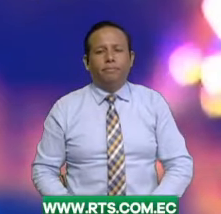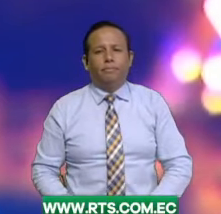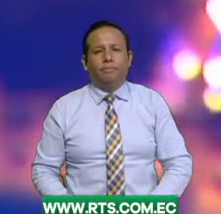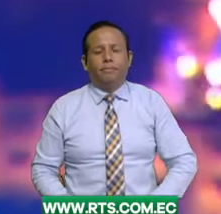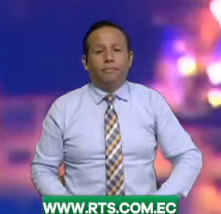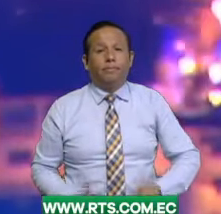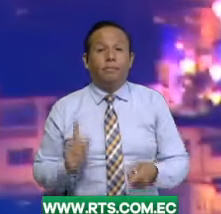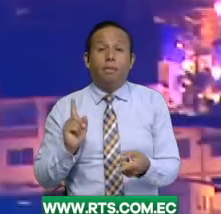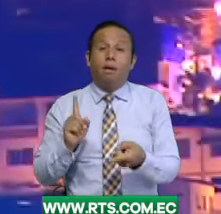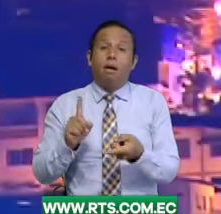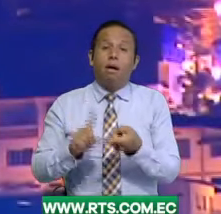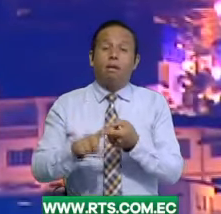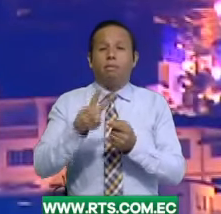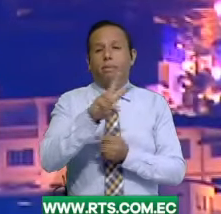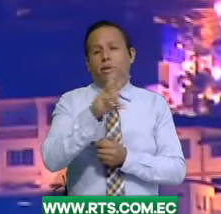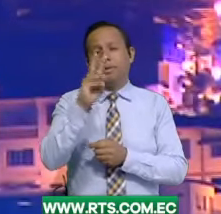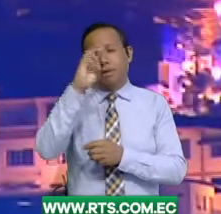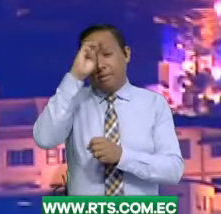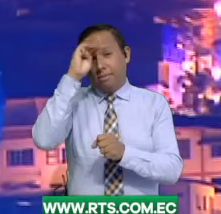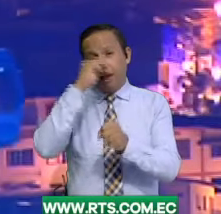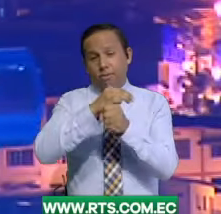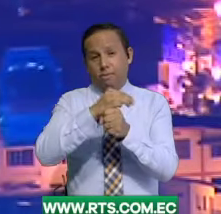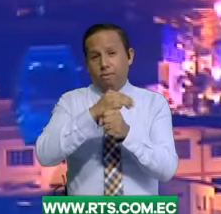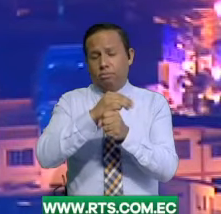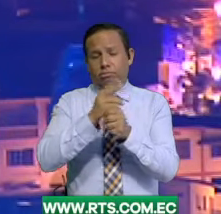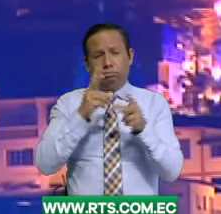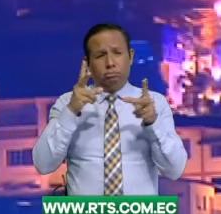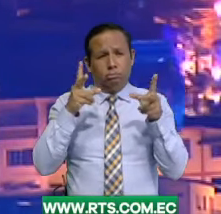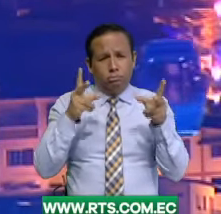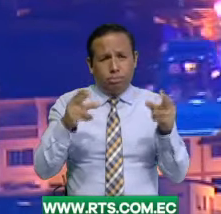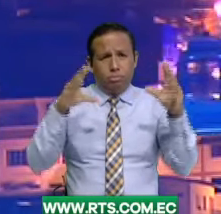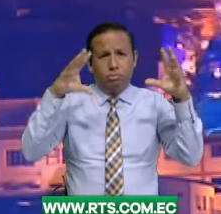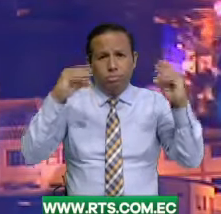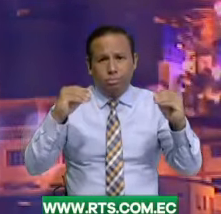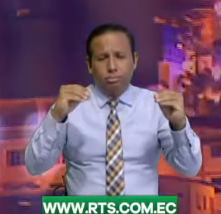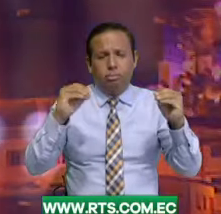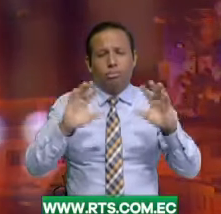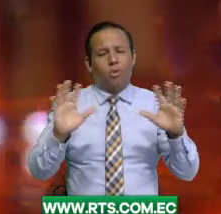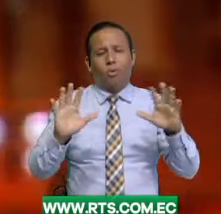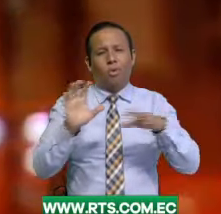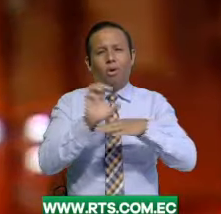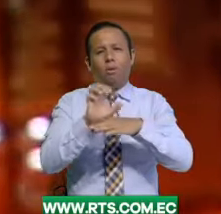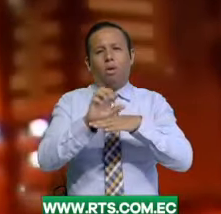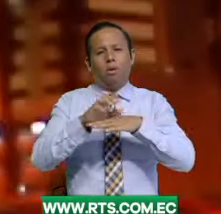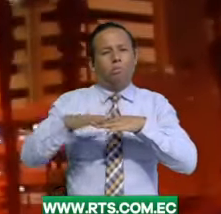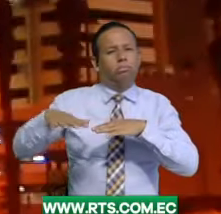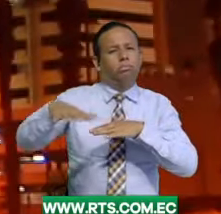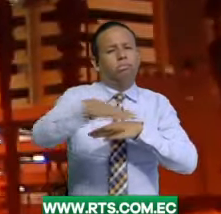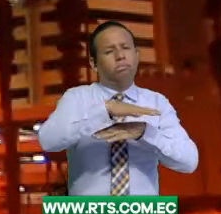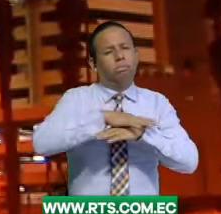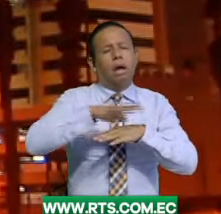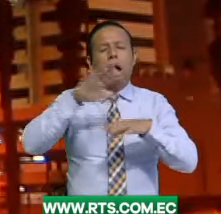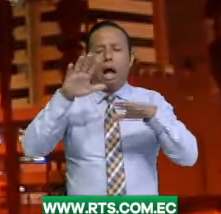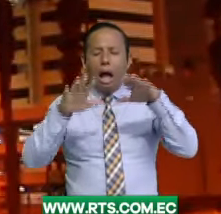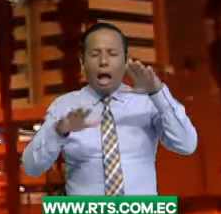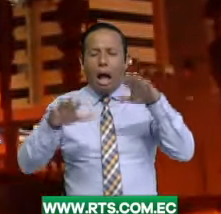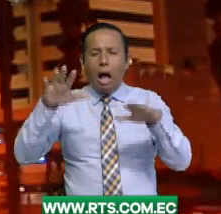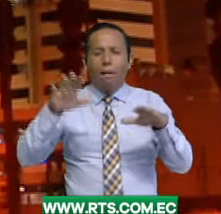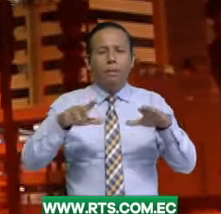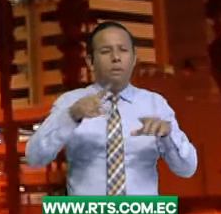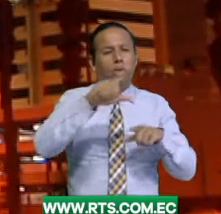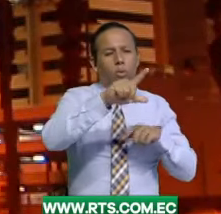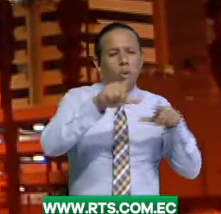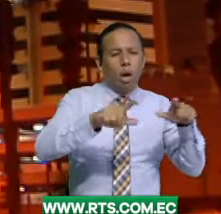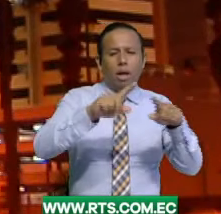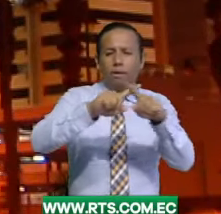Hasta el 26 de mayo no se registrarán apagones a nivel nacional, salvo excepciones esporádicas y puntuales por